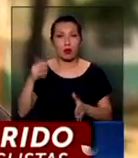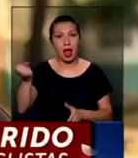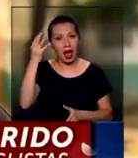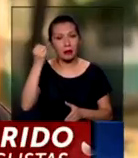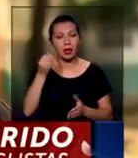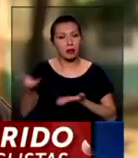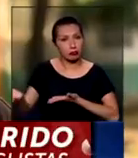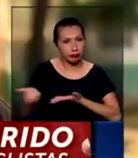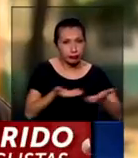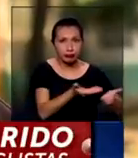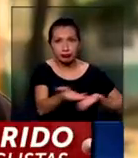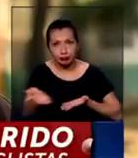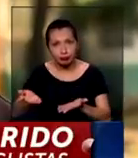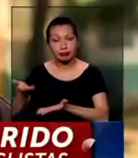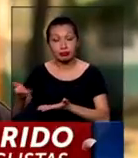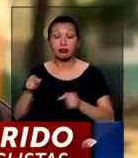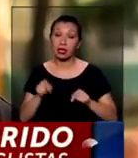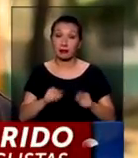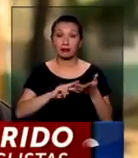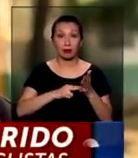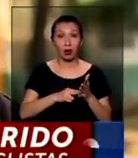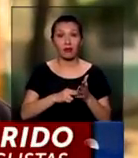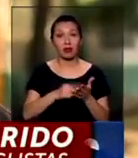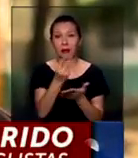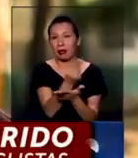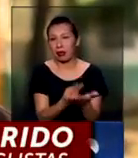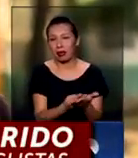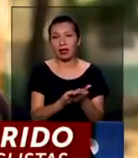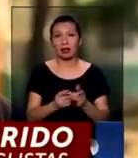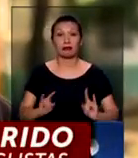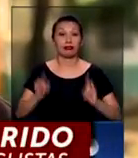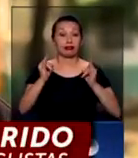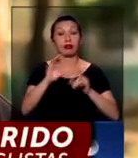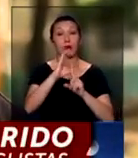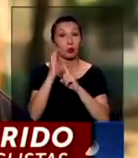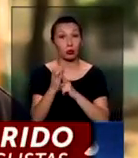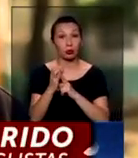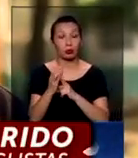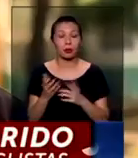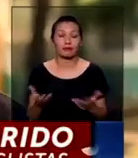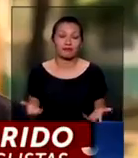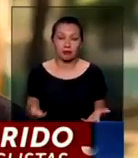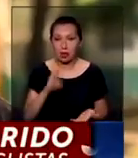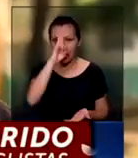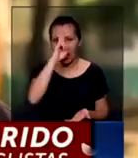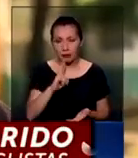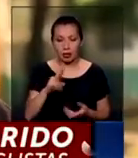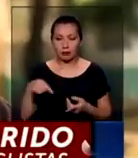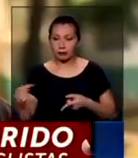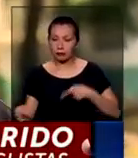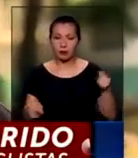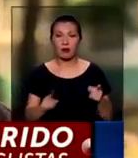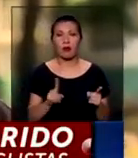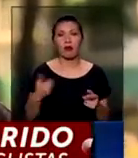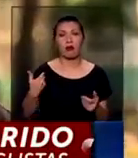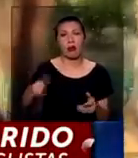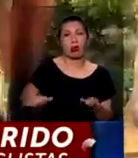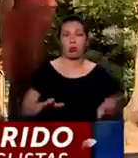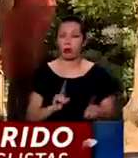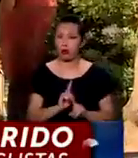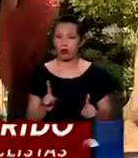aprendamos a convivir, y dado que tenemos estos problemas de diseño, infraestructura y de cultura, respetemos al otro y no lo pasemos a llevar,